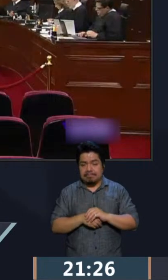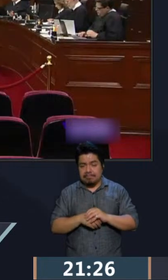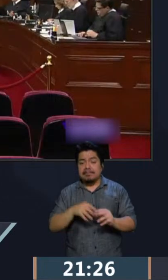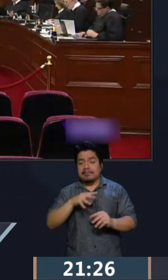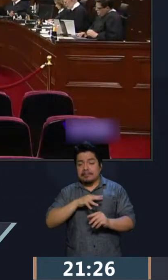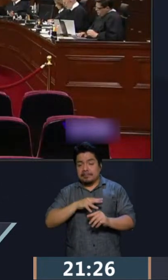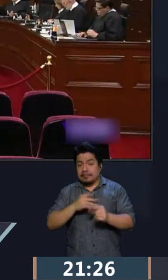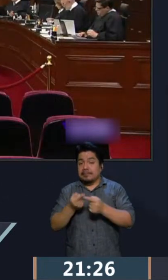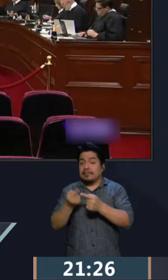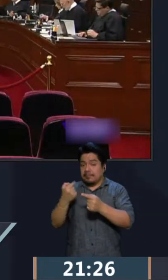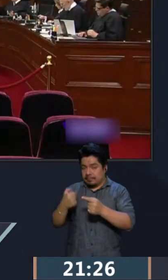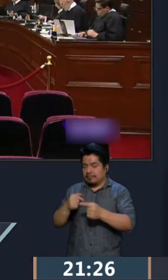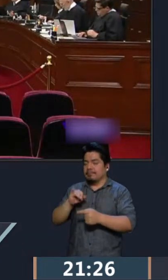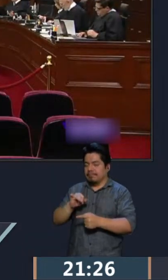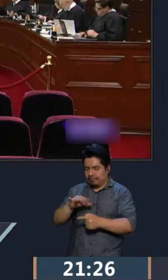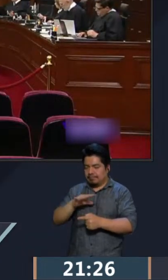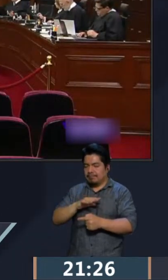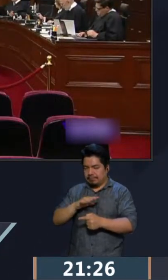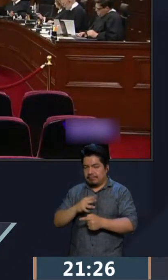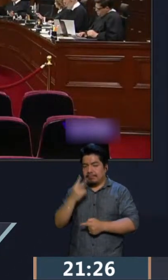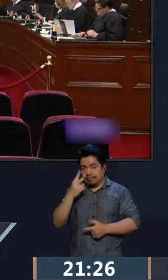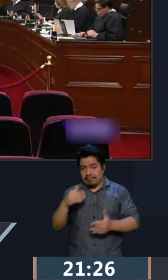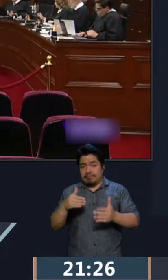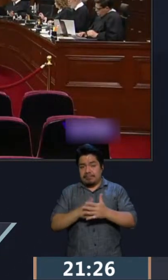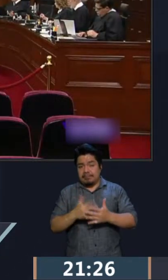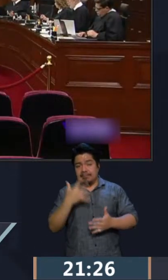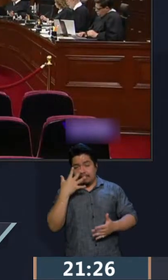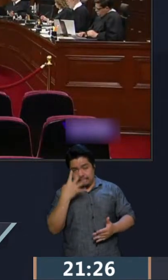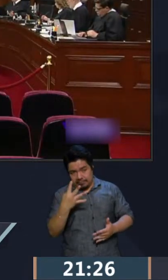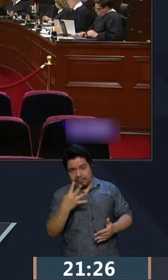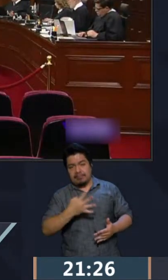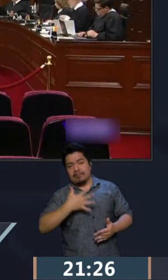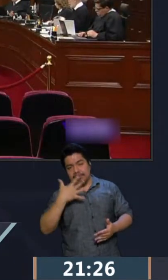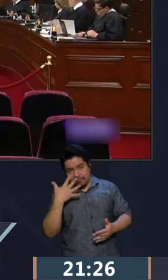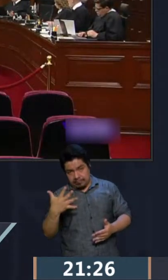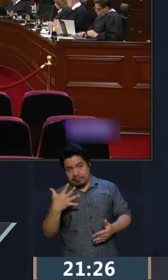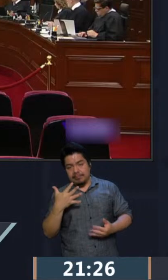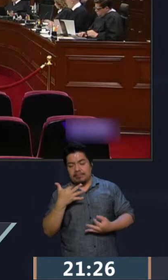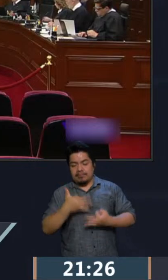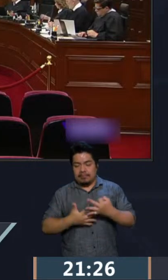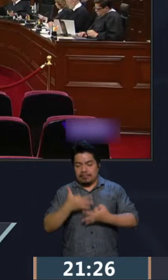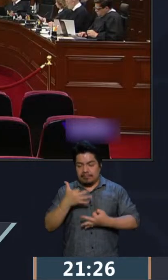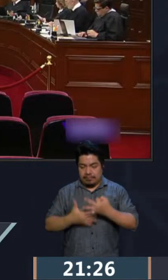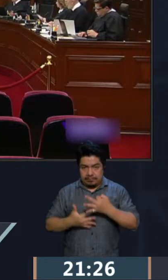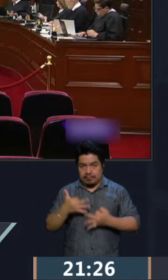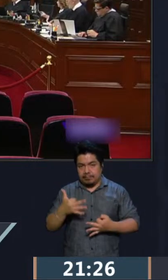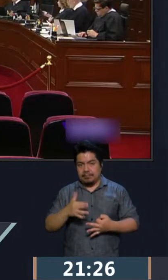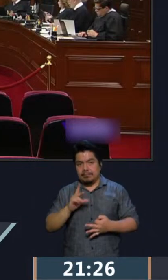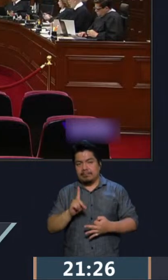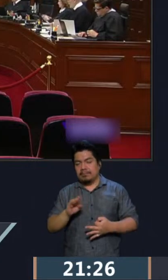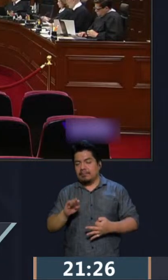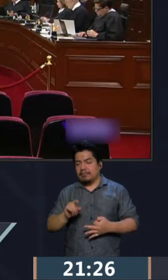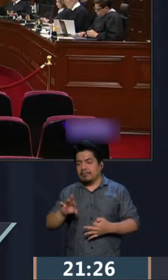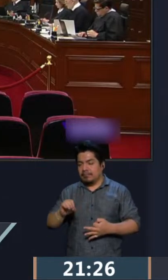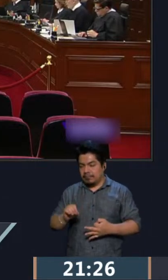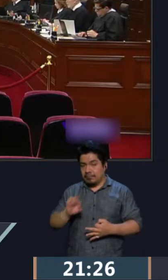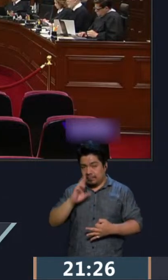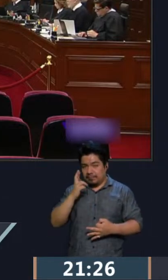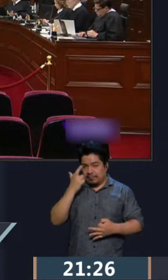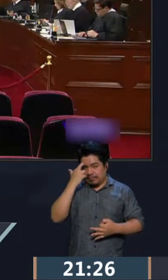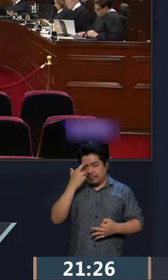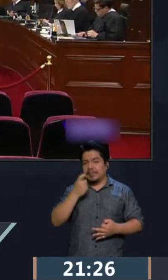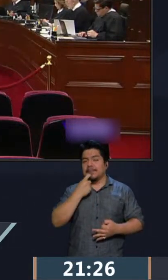un antecedente de esto. En 2004 y 2005, el juicio de desafuero que se abrió contra López